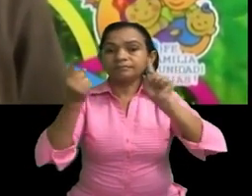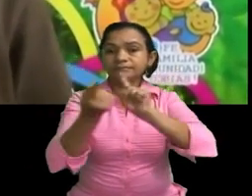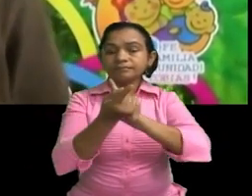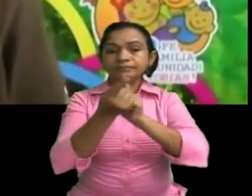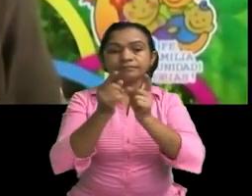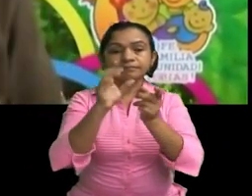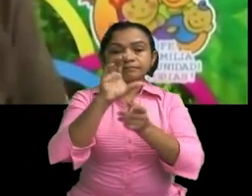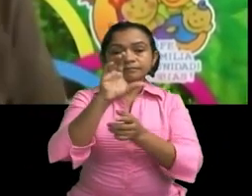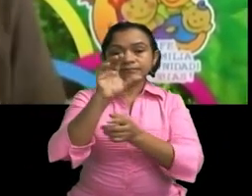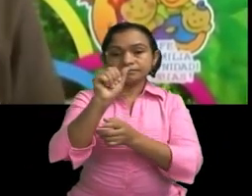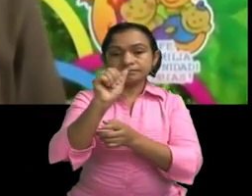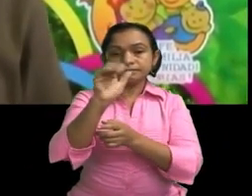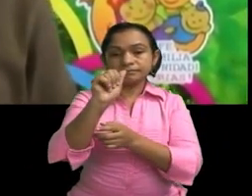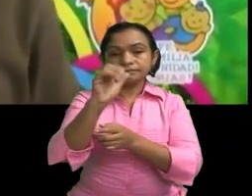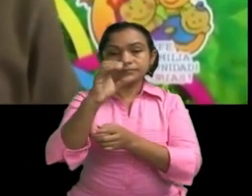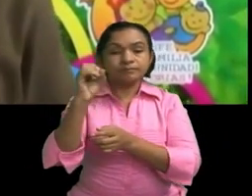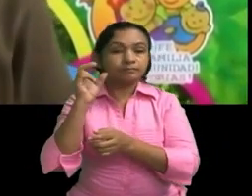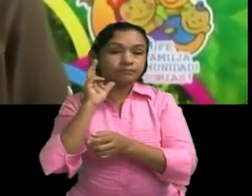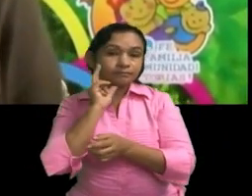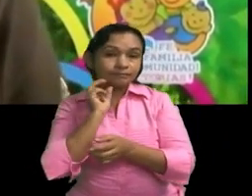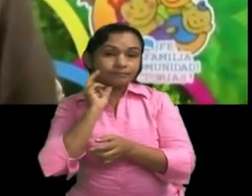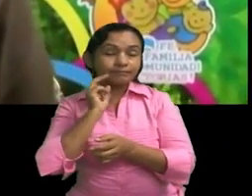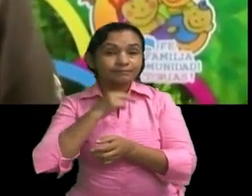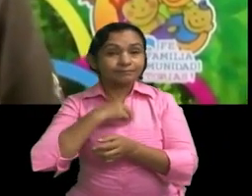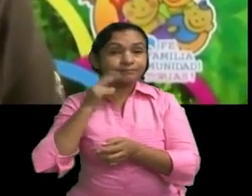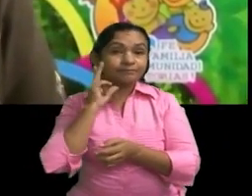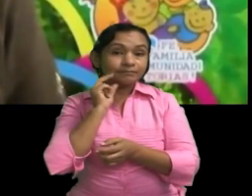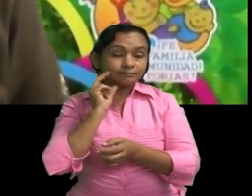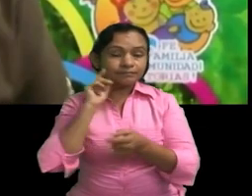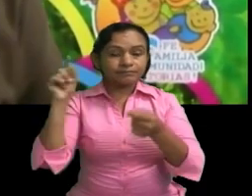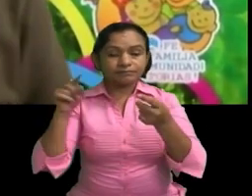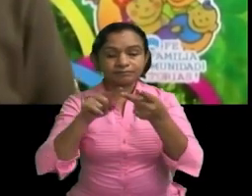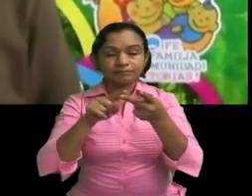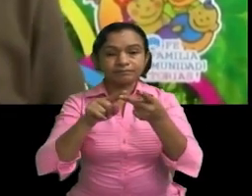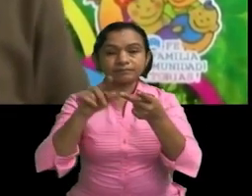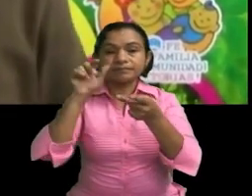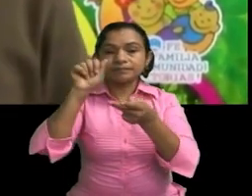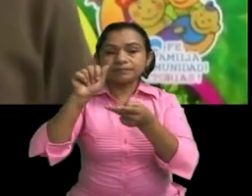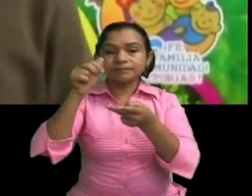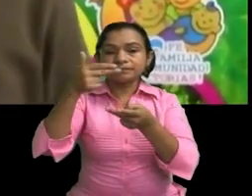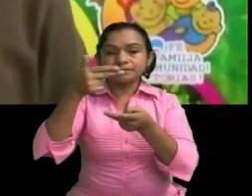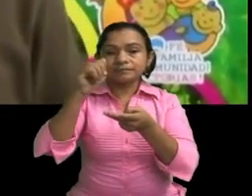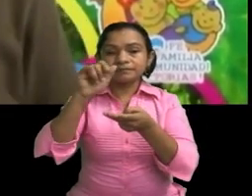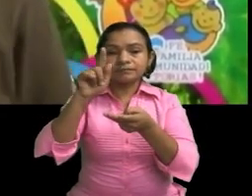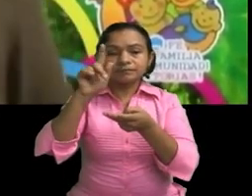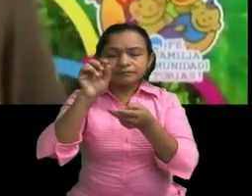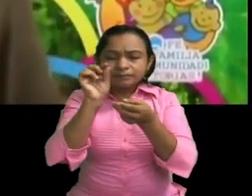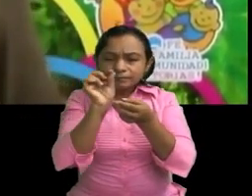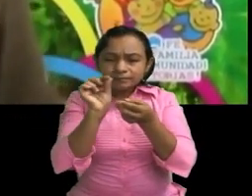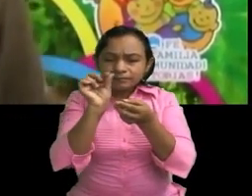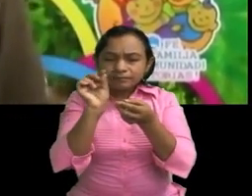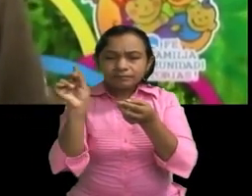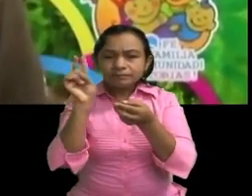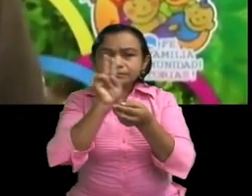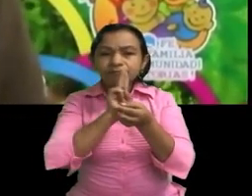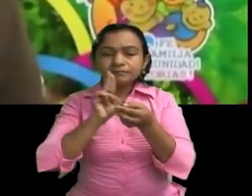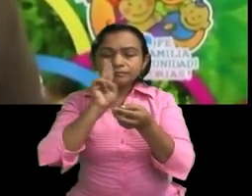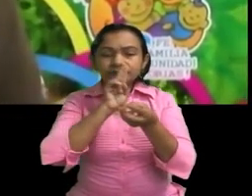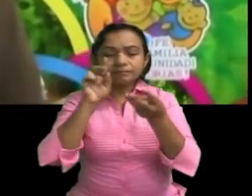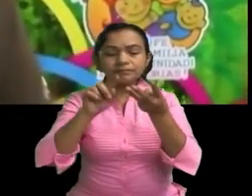cacao para producir chocolate, el tema del achiote como una alternativa económica también